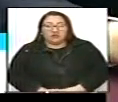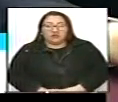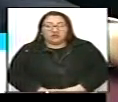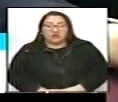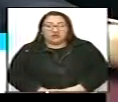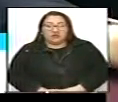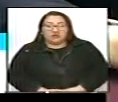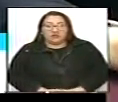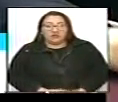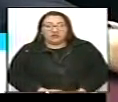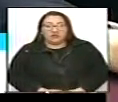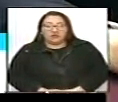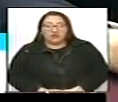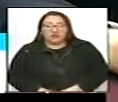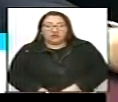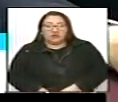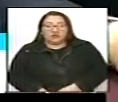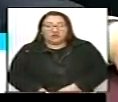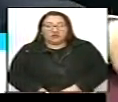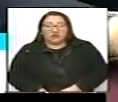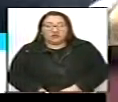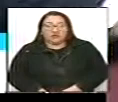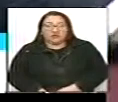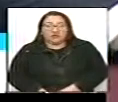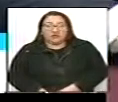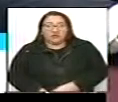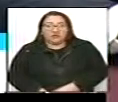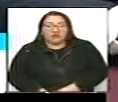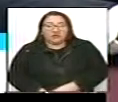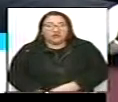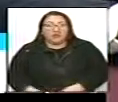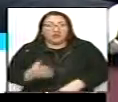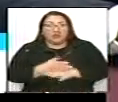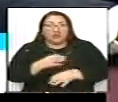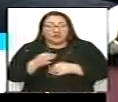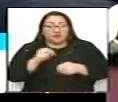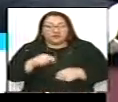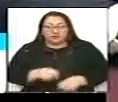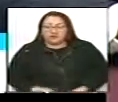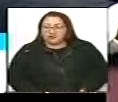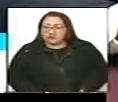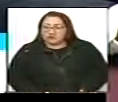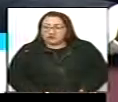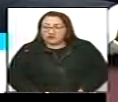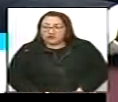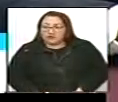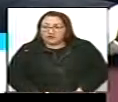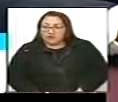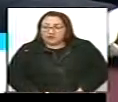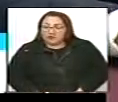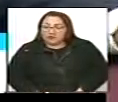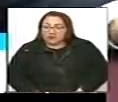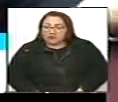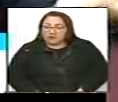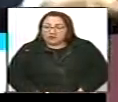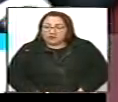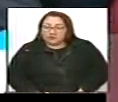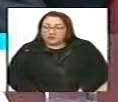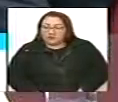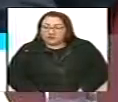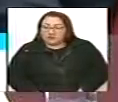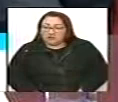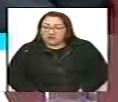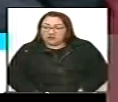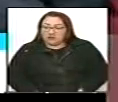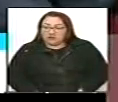Por otro lado, presidente, yo quiero decirle acá de que si bien es cierto,